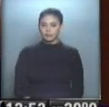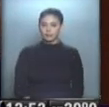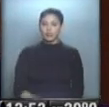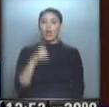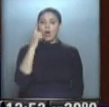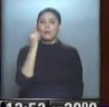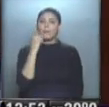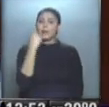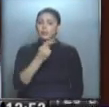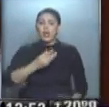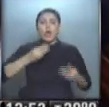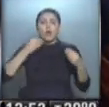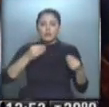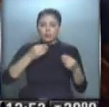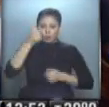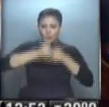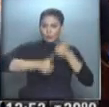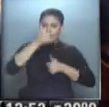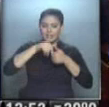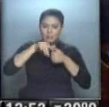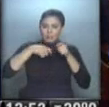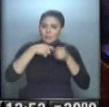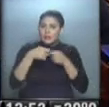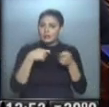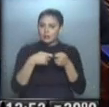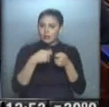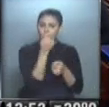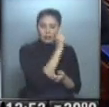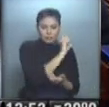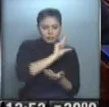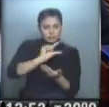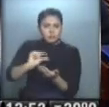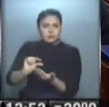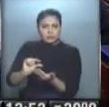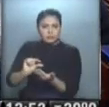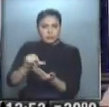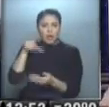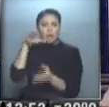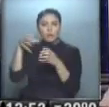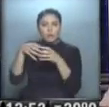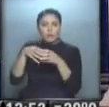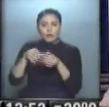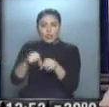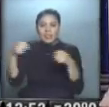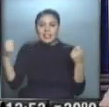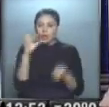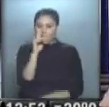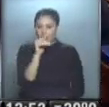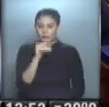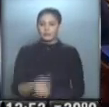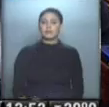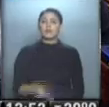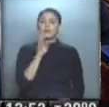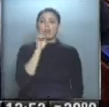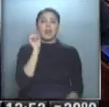modo favorece la competencia en ese mercado la desinversión impuesta al Grupo Clarín? Breve,